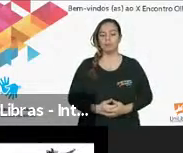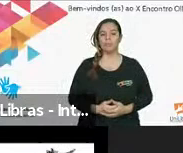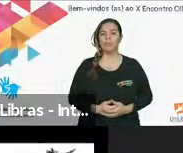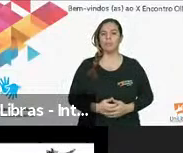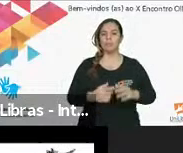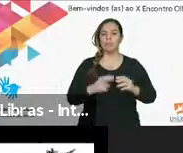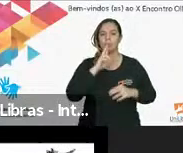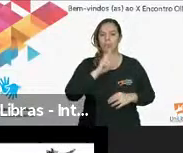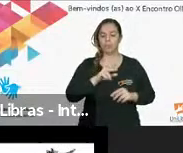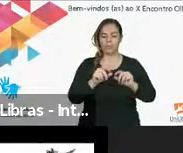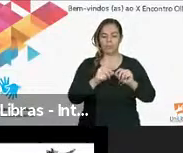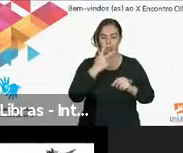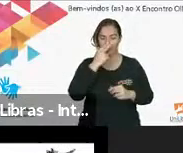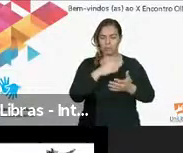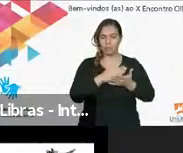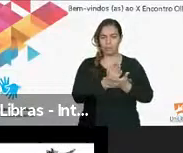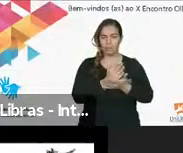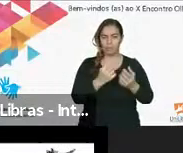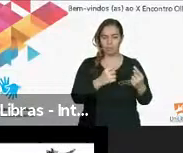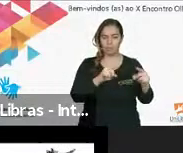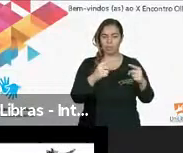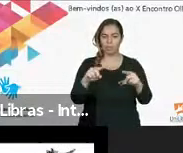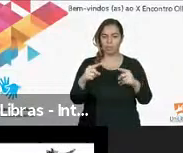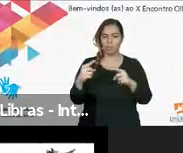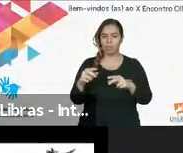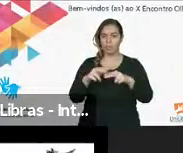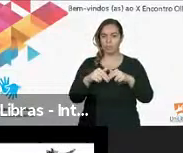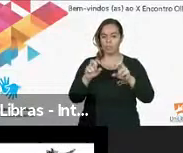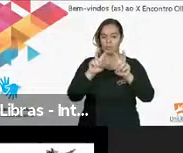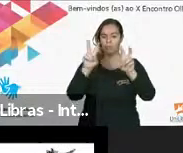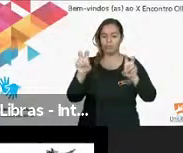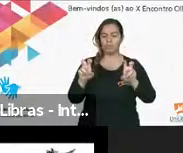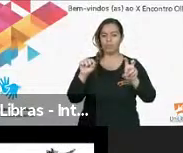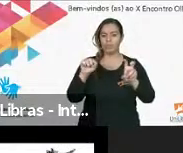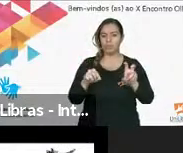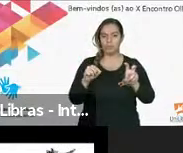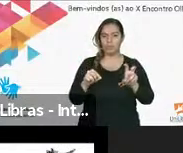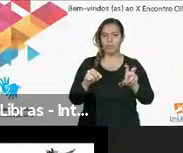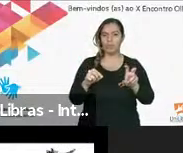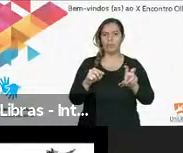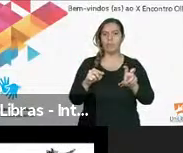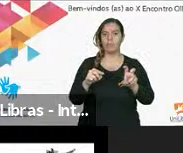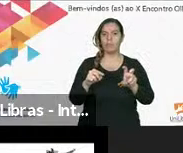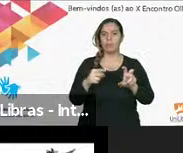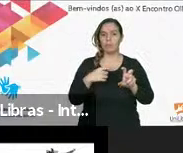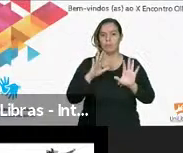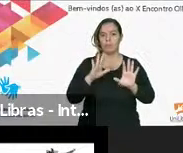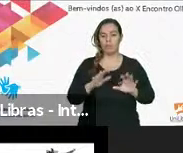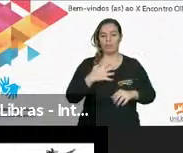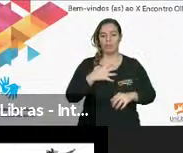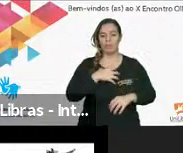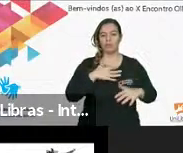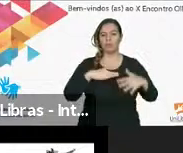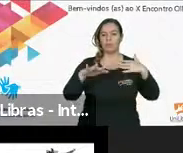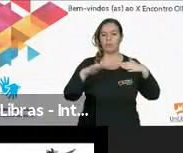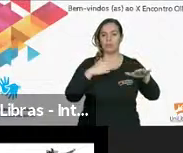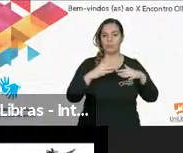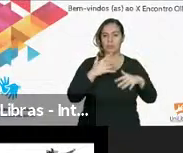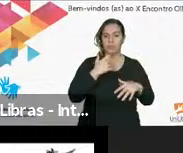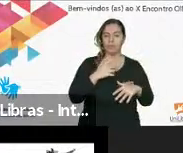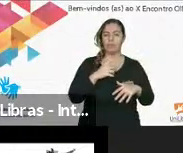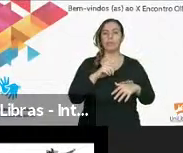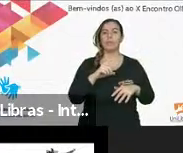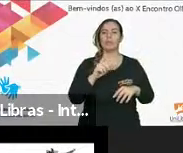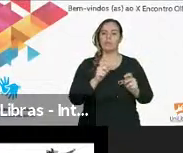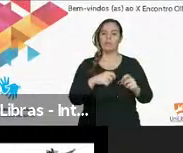una perturbación admitida por el sistema tiene lugar en el nodo sensor rojo, se activa la red, se activa